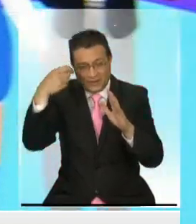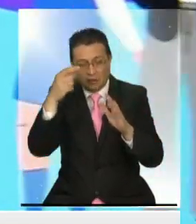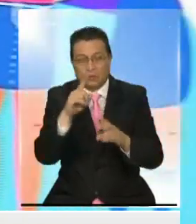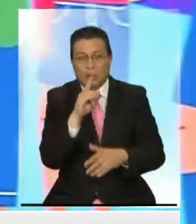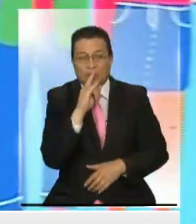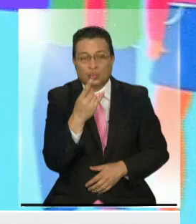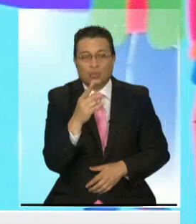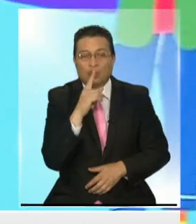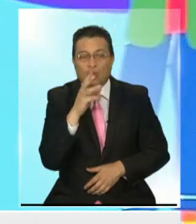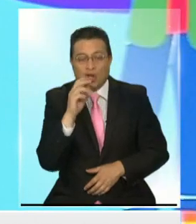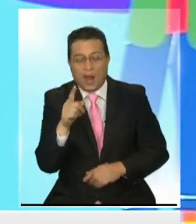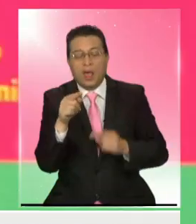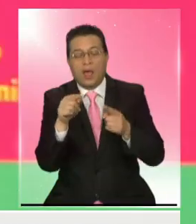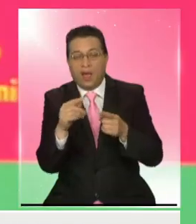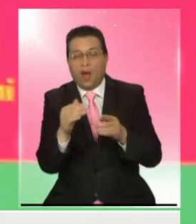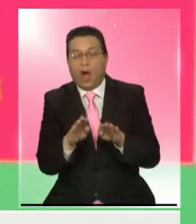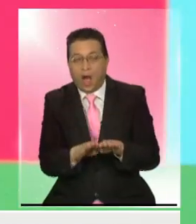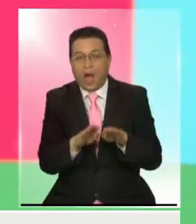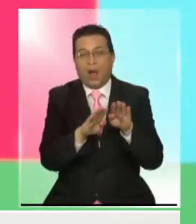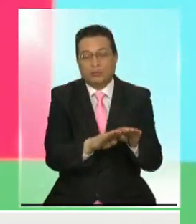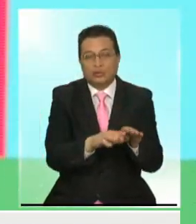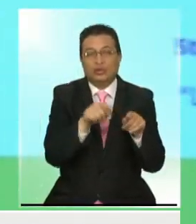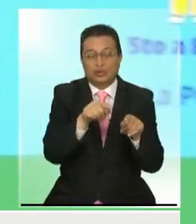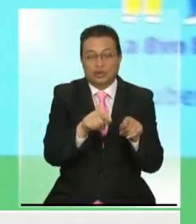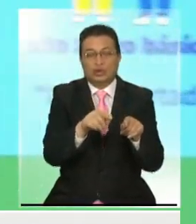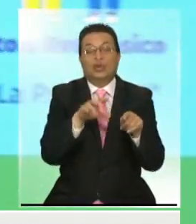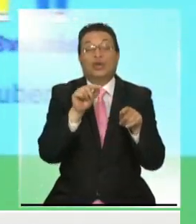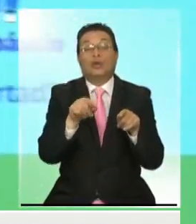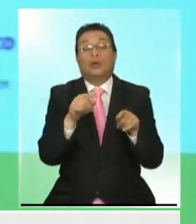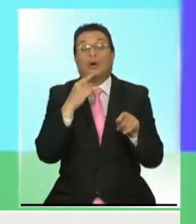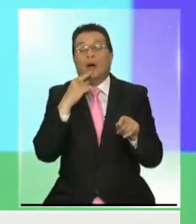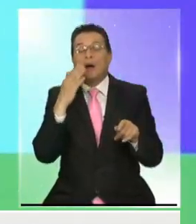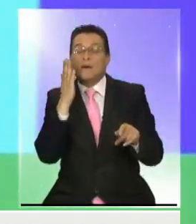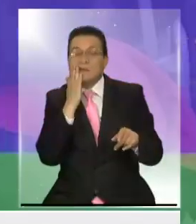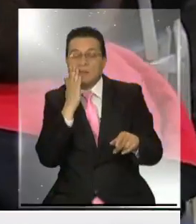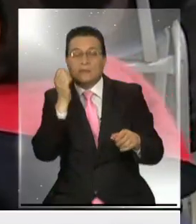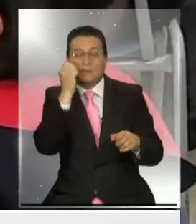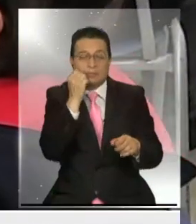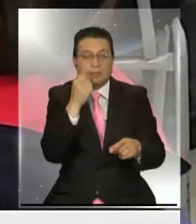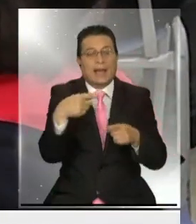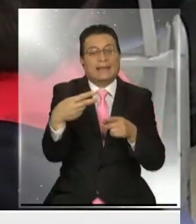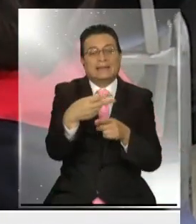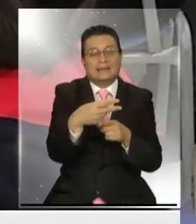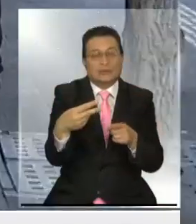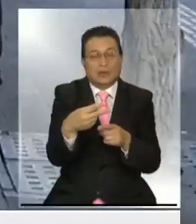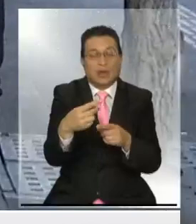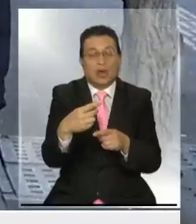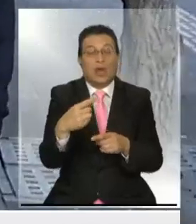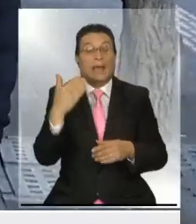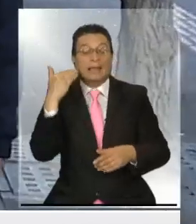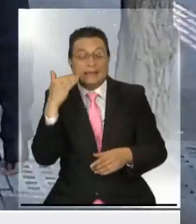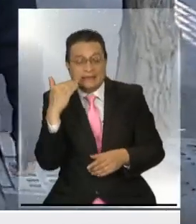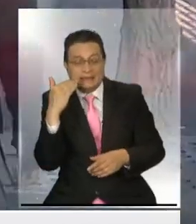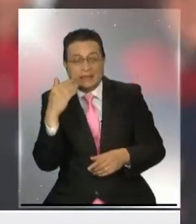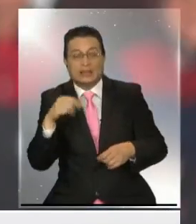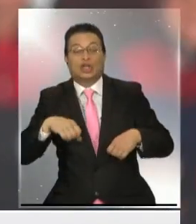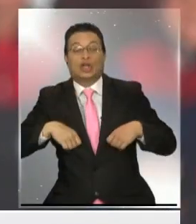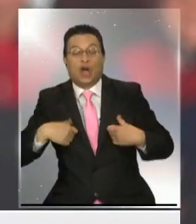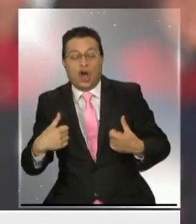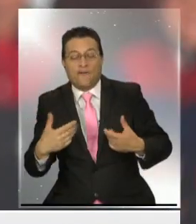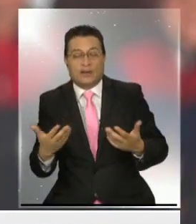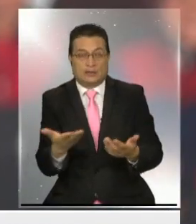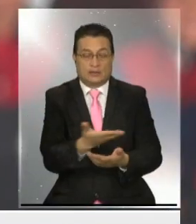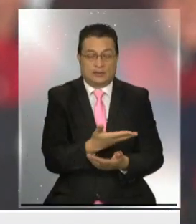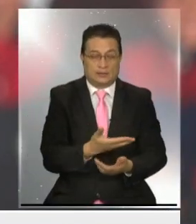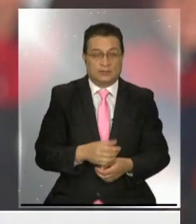y fichas de apoyo para que los profesores desarrollan talleres de afectividad y sexualidad para niñas niños y adolescentes lo que